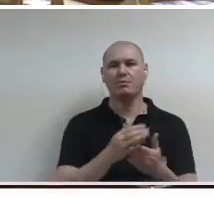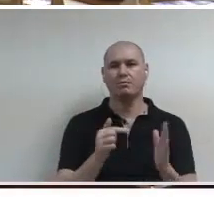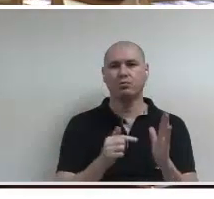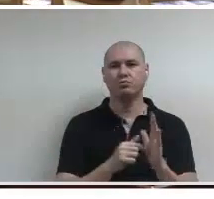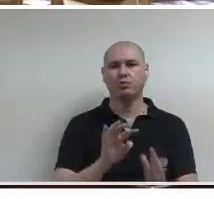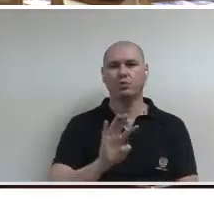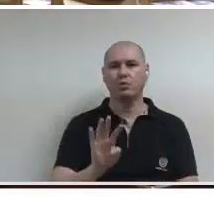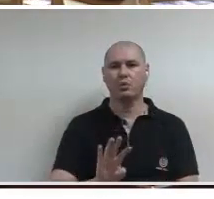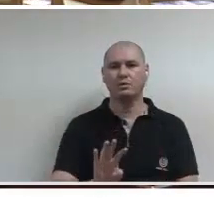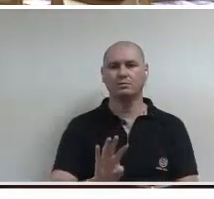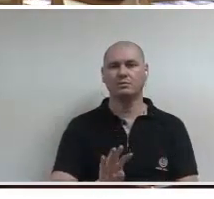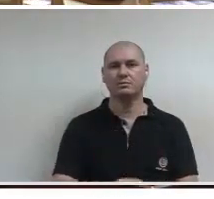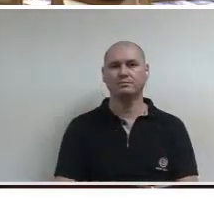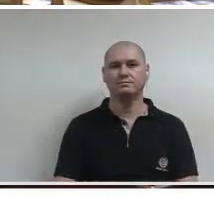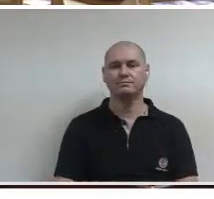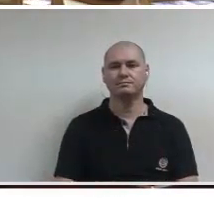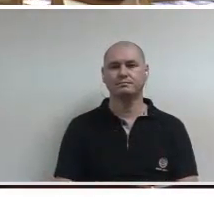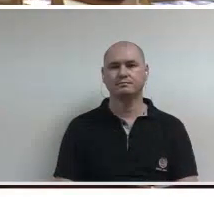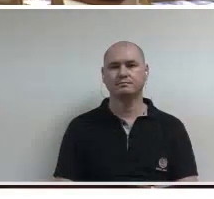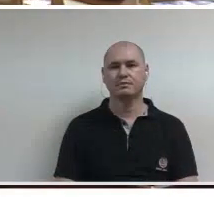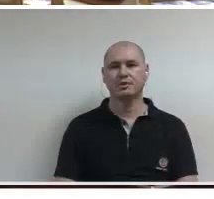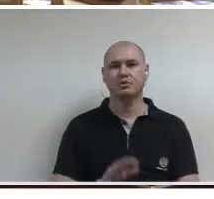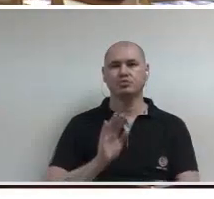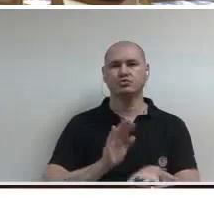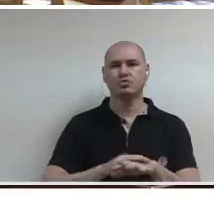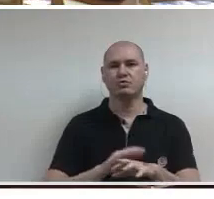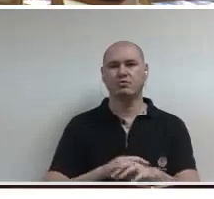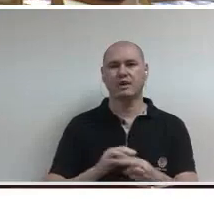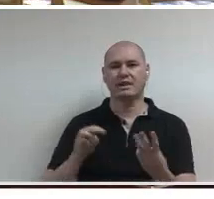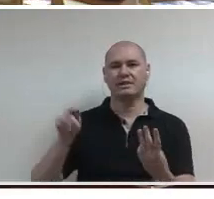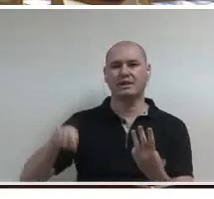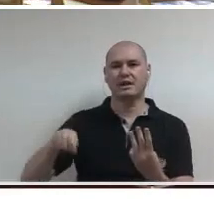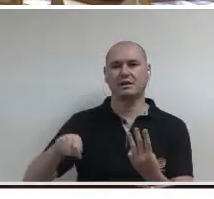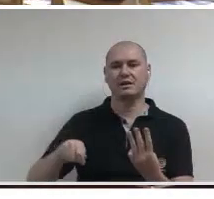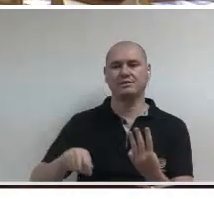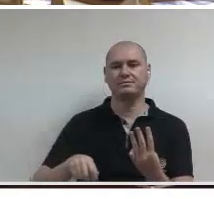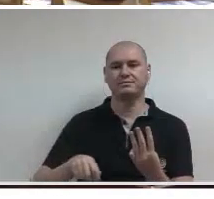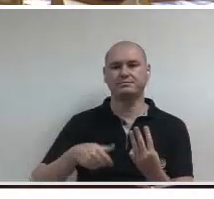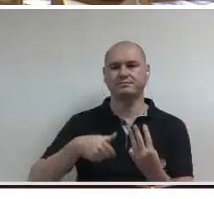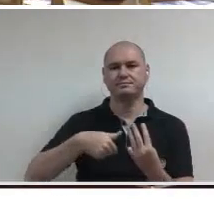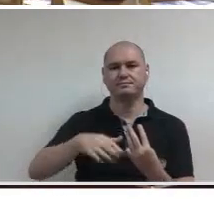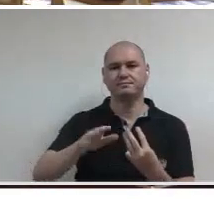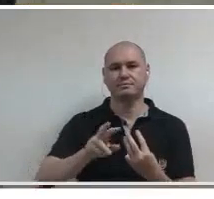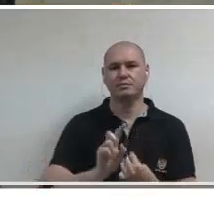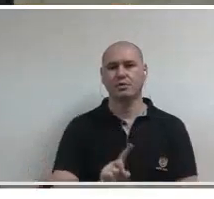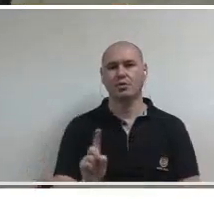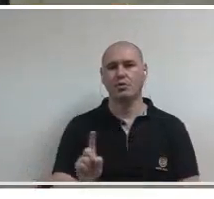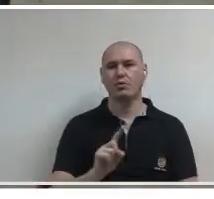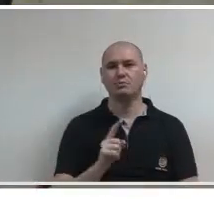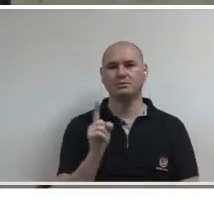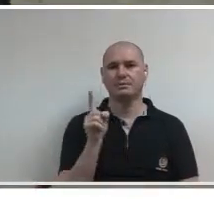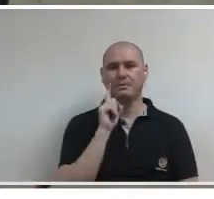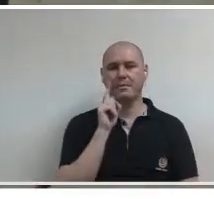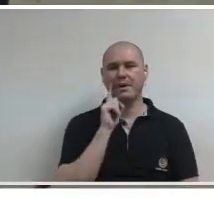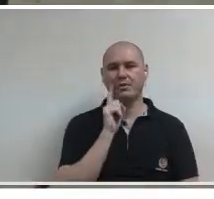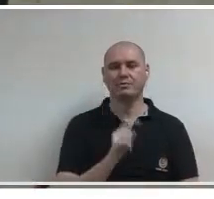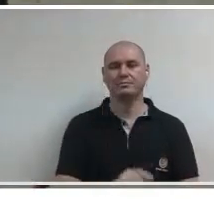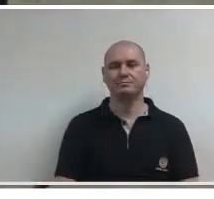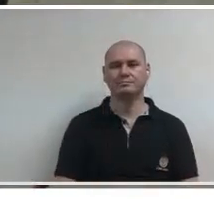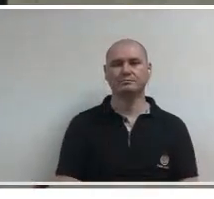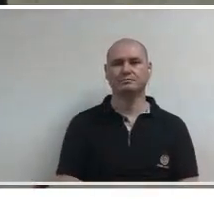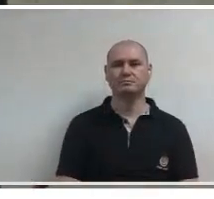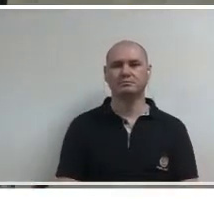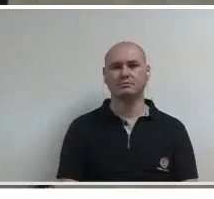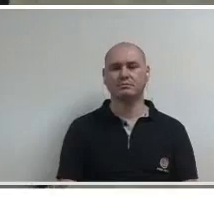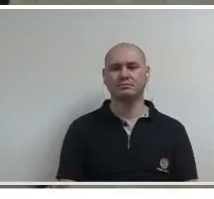Guajema, con el tratamiento de la. Juan, con punto orden del día, pues ya está punto 4, pues hay una terna, 11 de mayo,